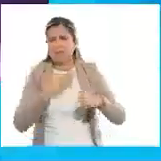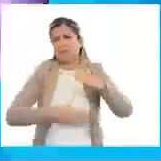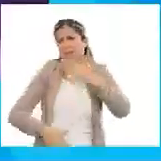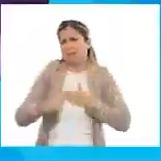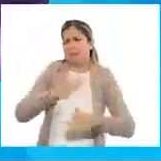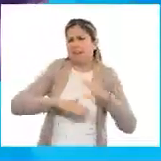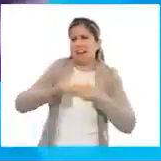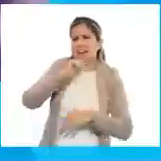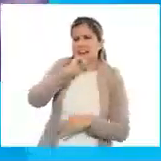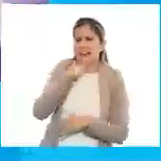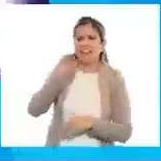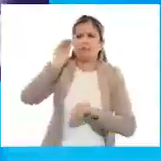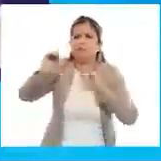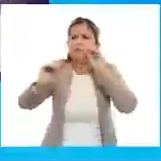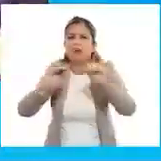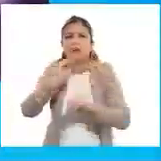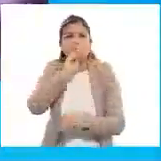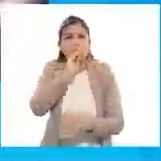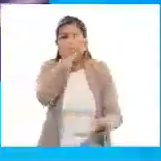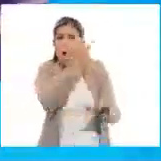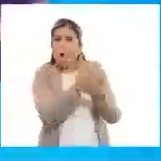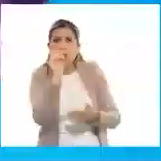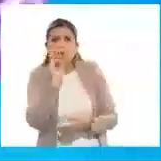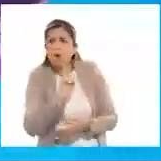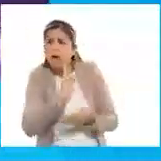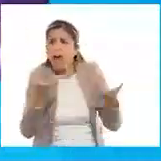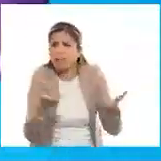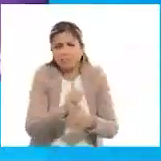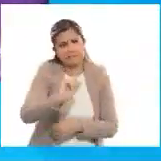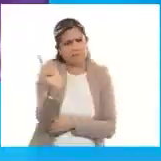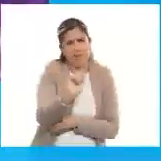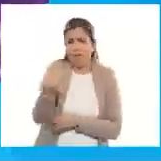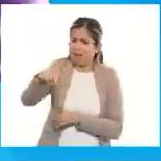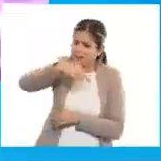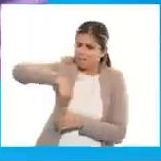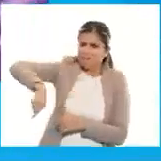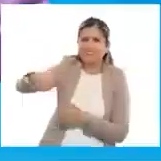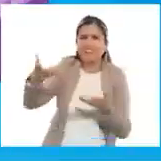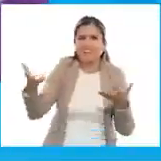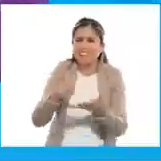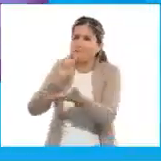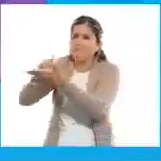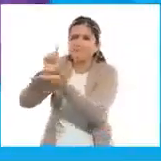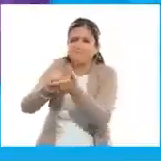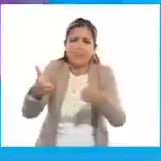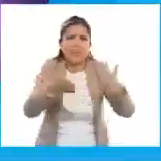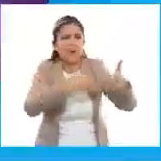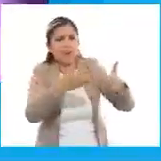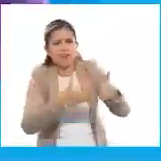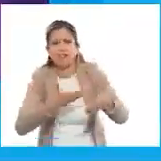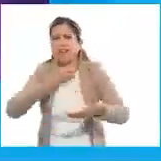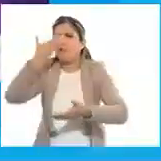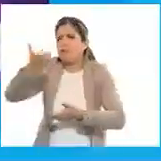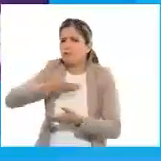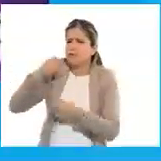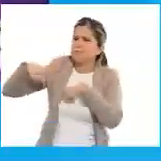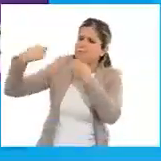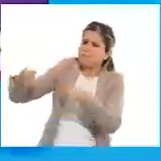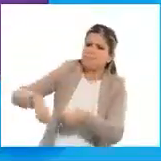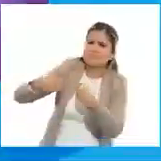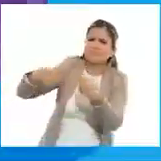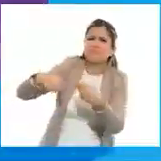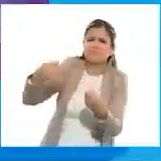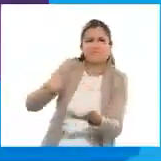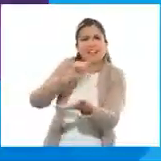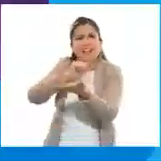rompiendo el estereotipo de que mami va a limpiar. En mi casa ya colgamos la pizarra en la cocina que establece la rutina de lo que todos limpiamos.